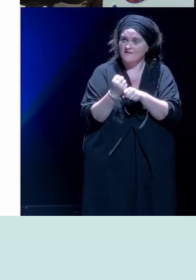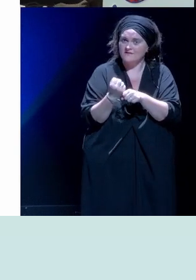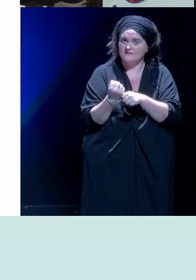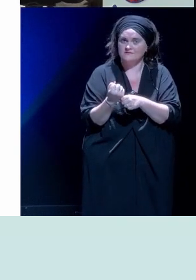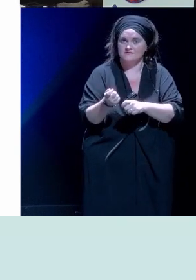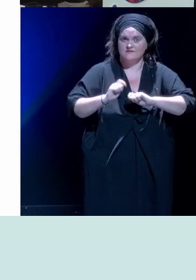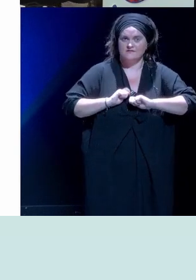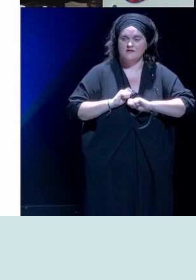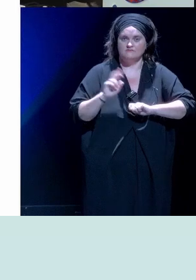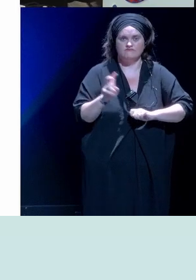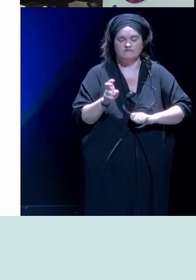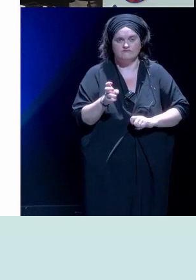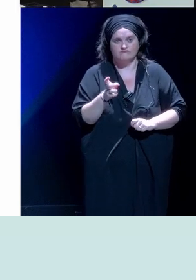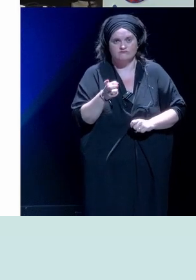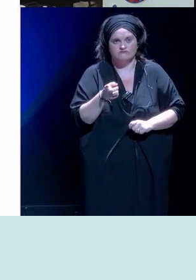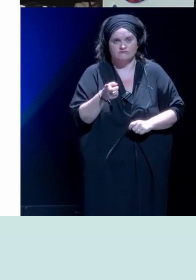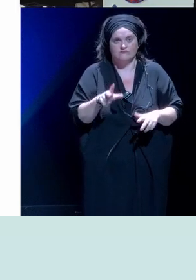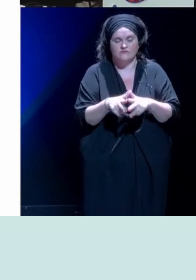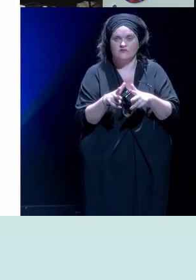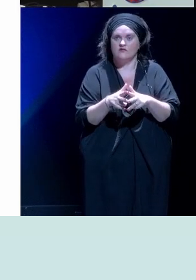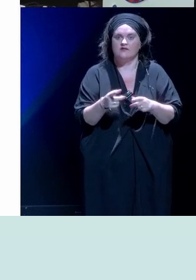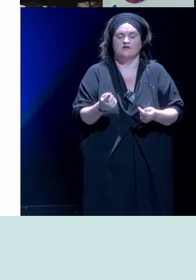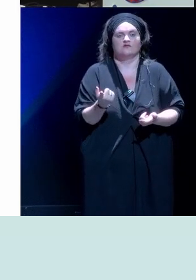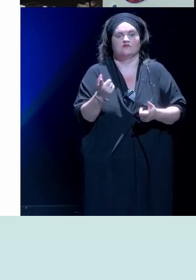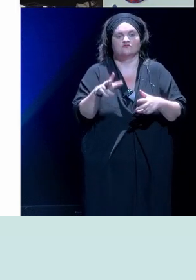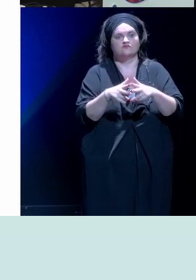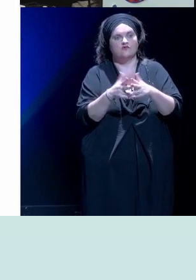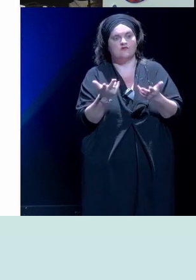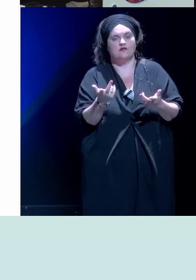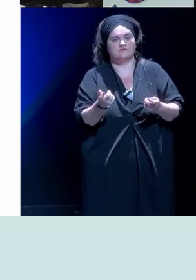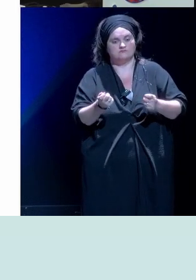Y esto implica una estima social, es decir,